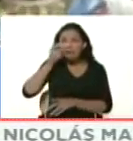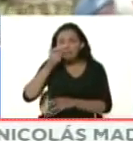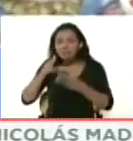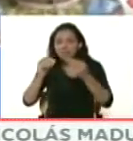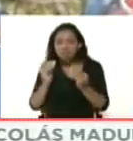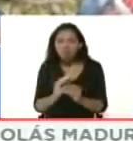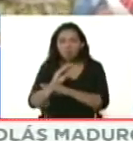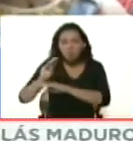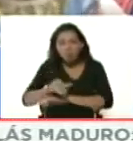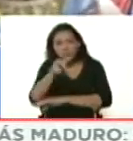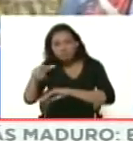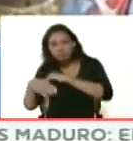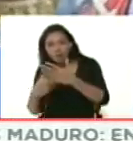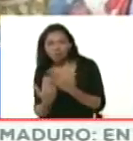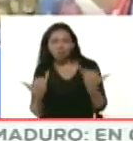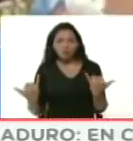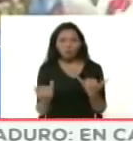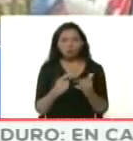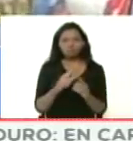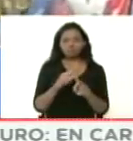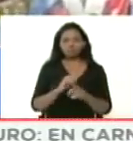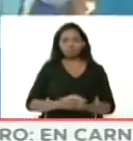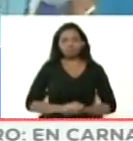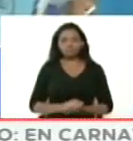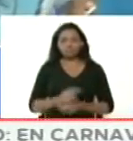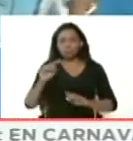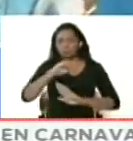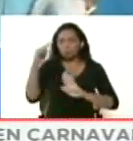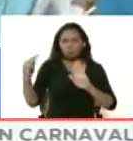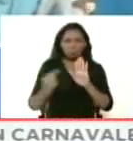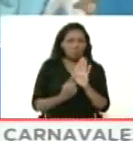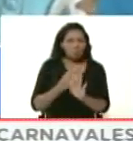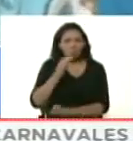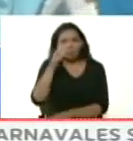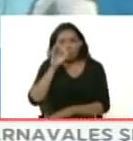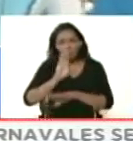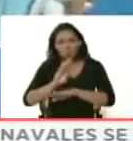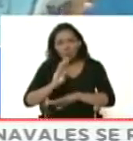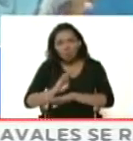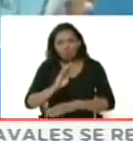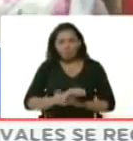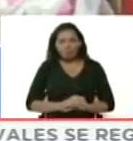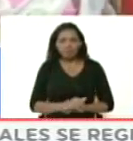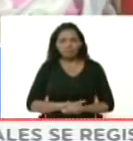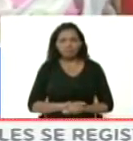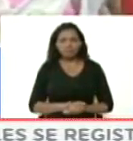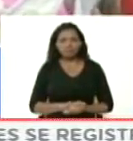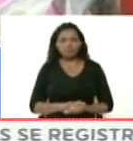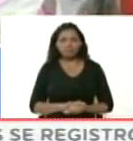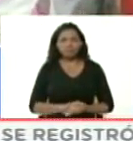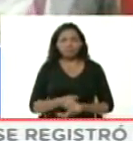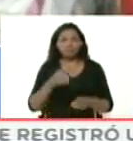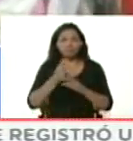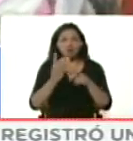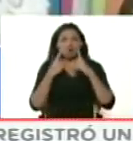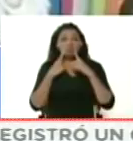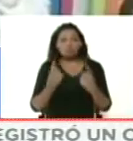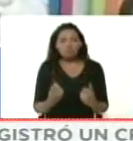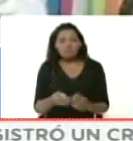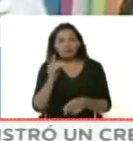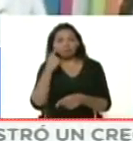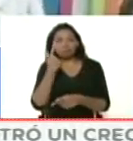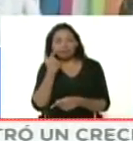pueblo de punta a punta, de punta a punta. Haber protegido carreteras,